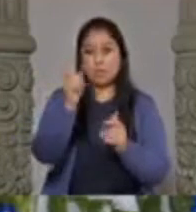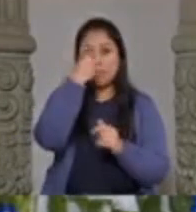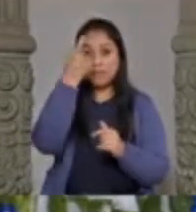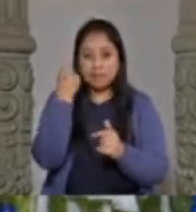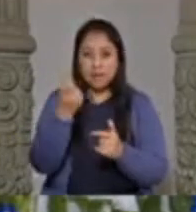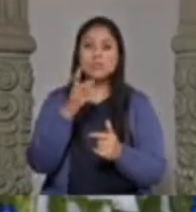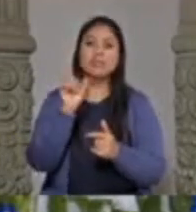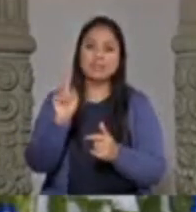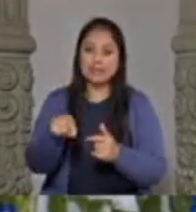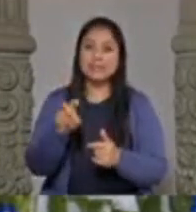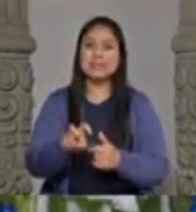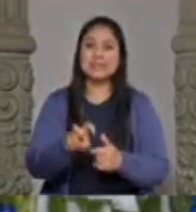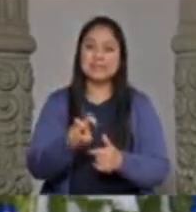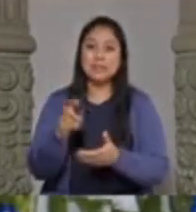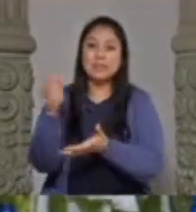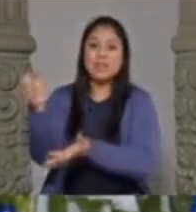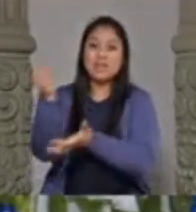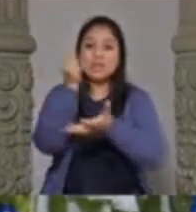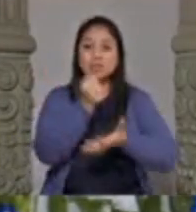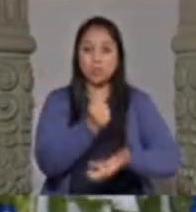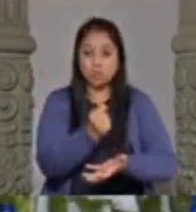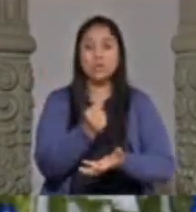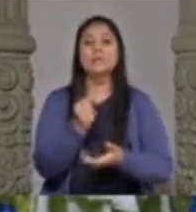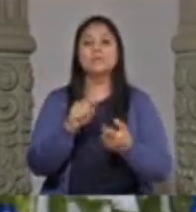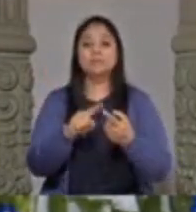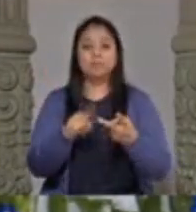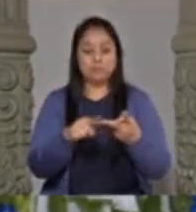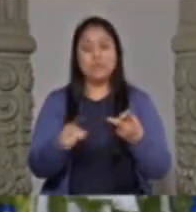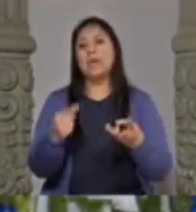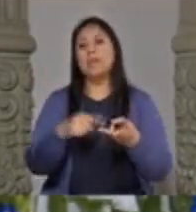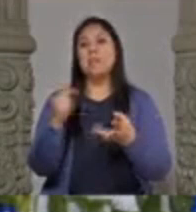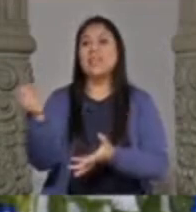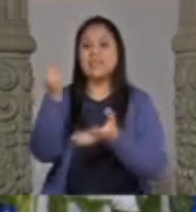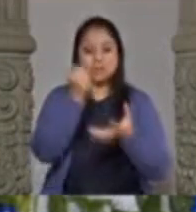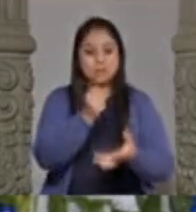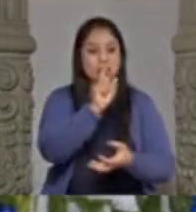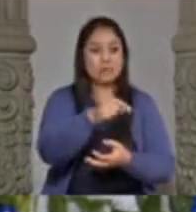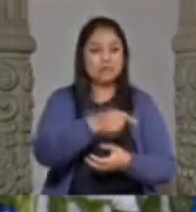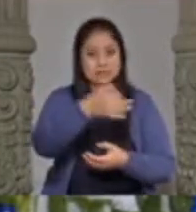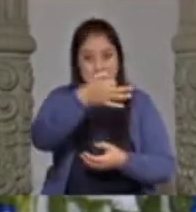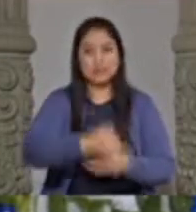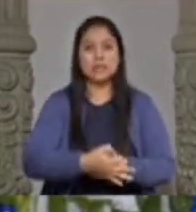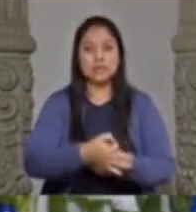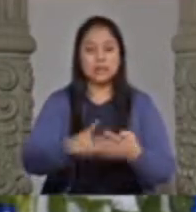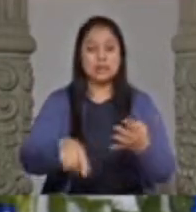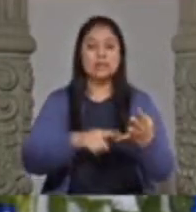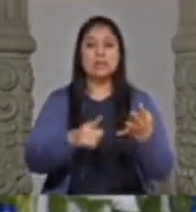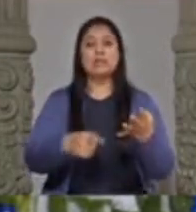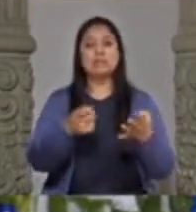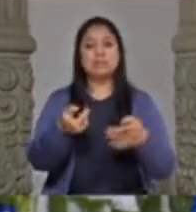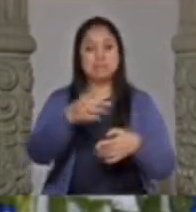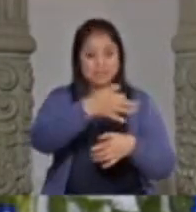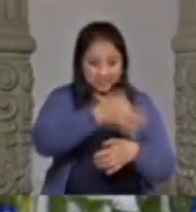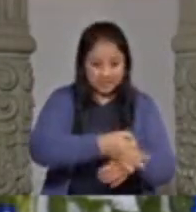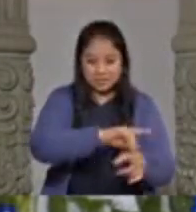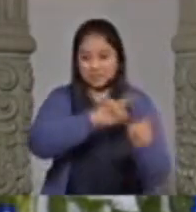inversión. Y para que haya inversión, tiene que haber certeza. Y para que haya certeza, tienen que haber acuerdos. Y